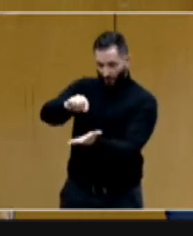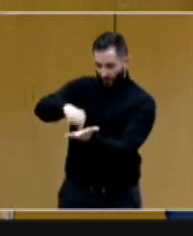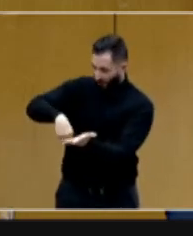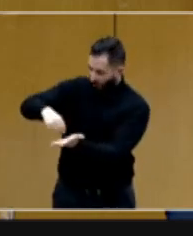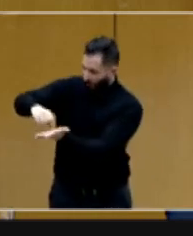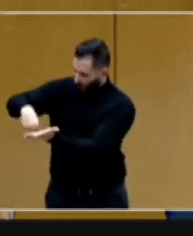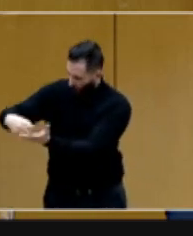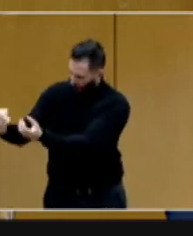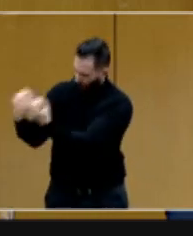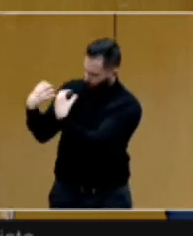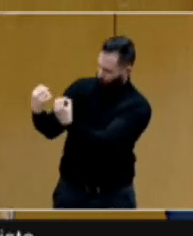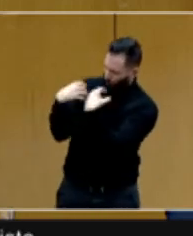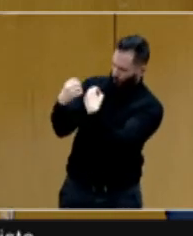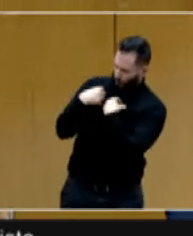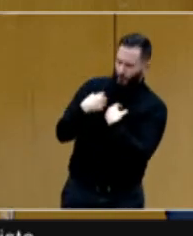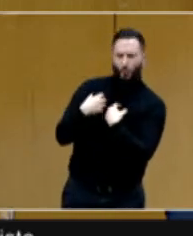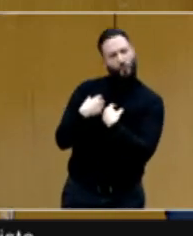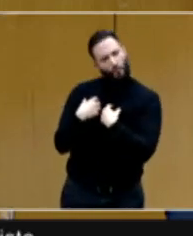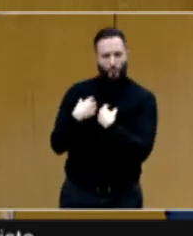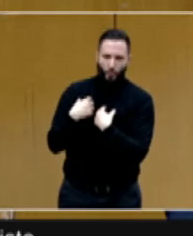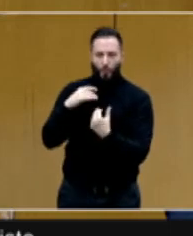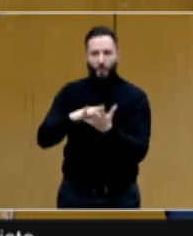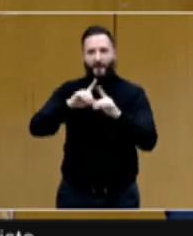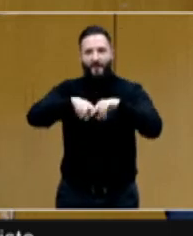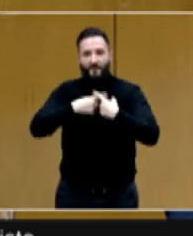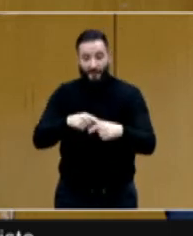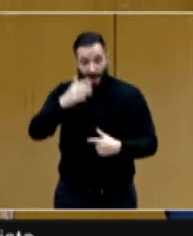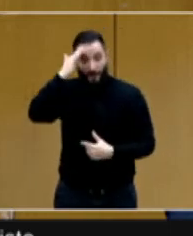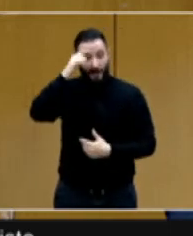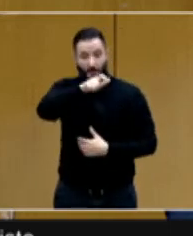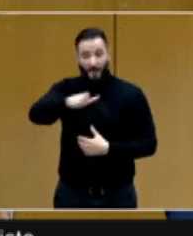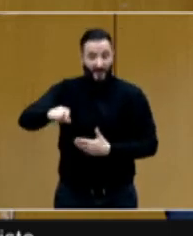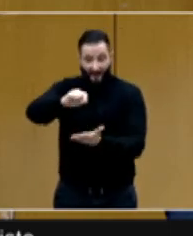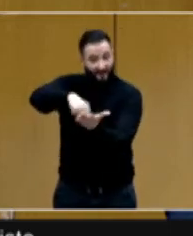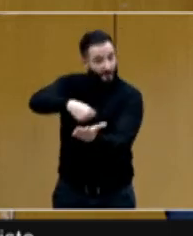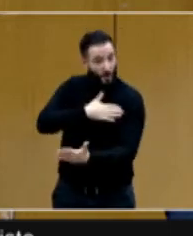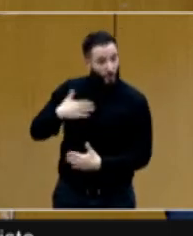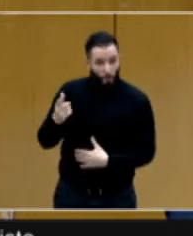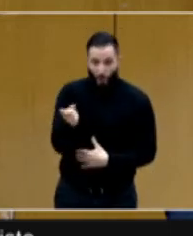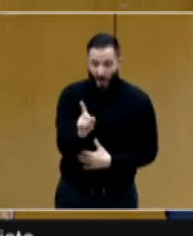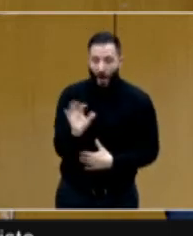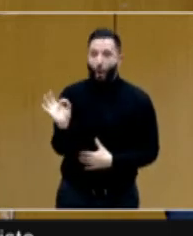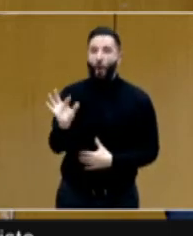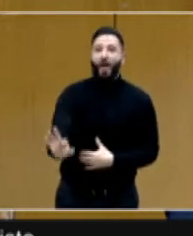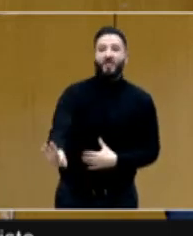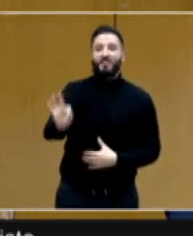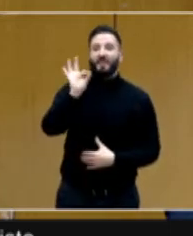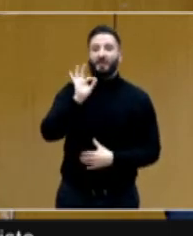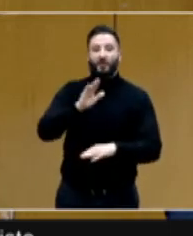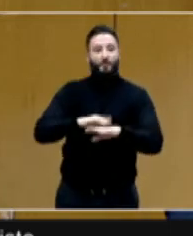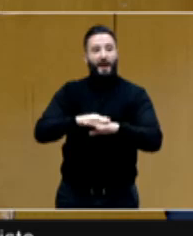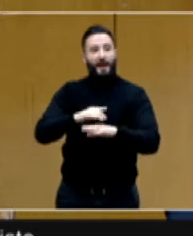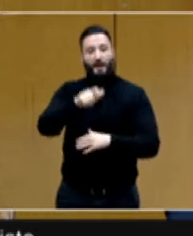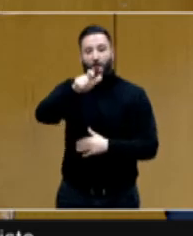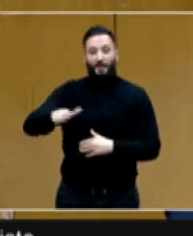nadie quiere firmar eso según Qué papeles en el caso de que nadie quiera firmar o la decisión que se adopte sea los intereses de la persona